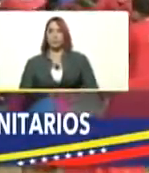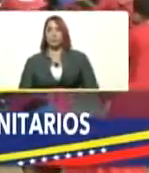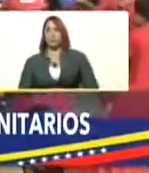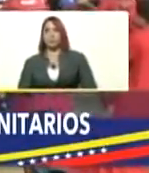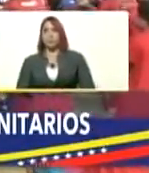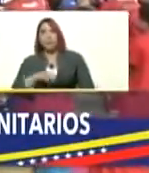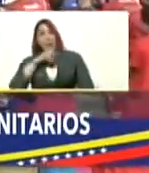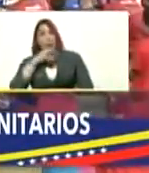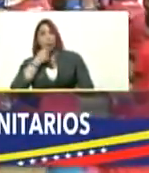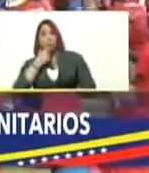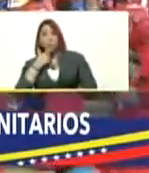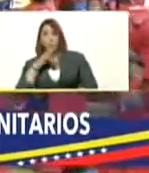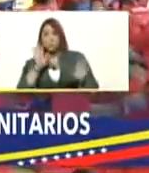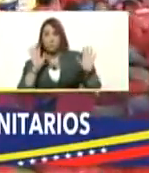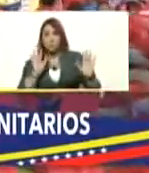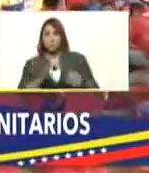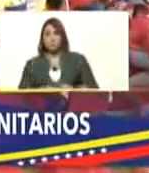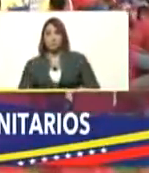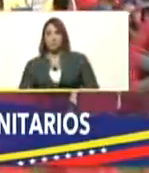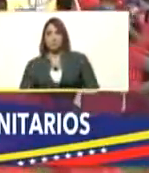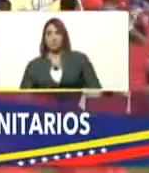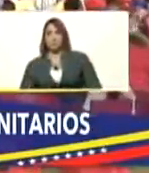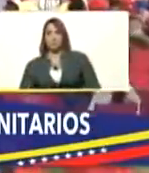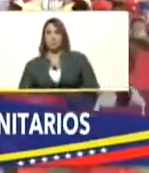Habló bonito, ¿verdad?